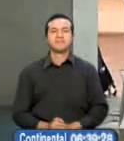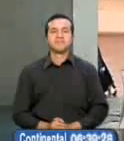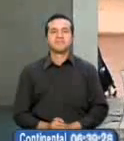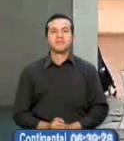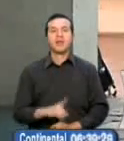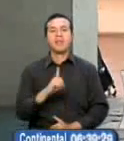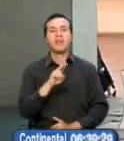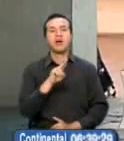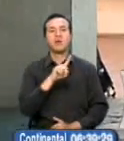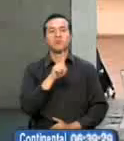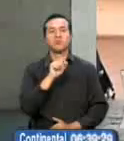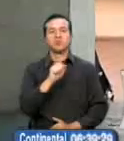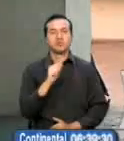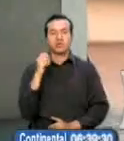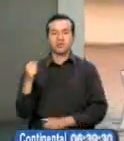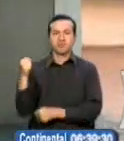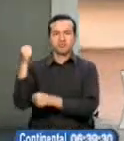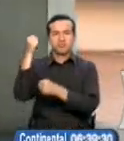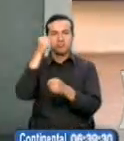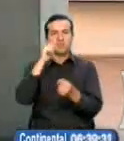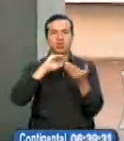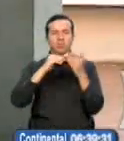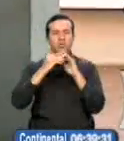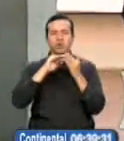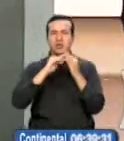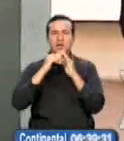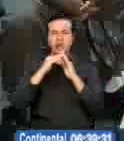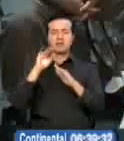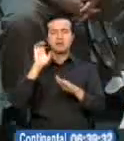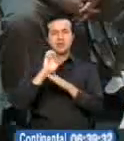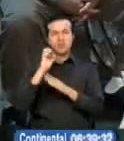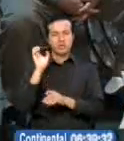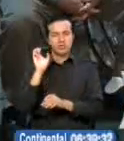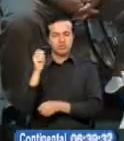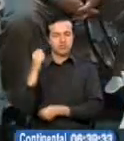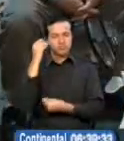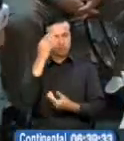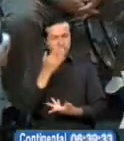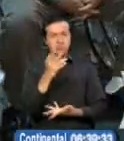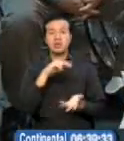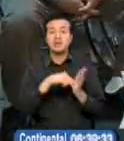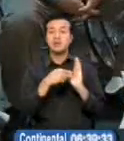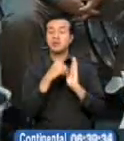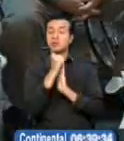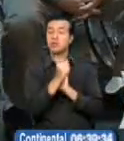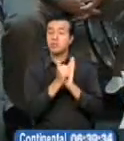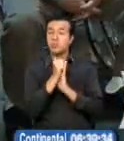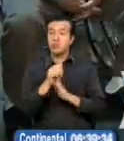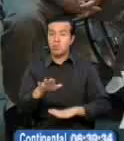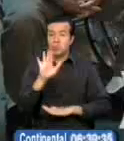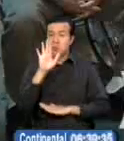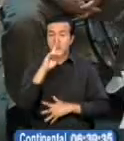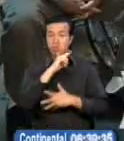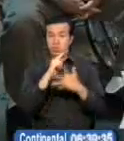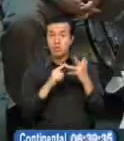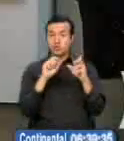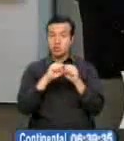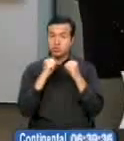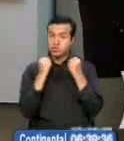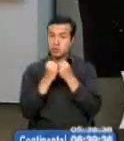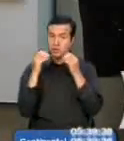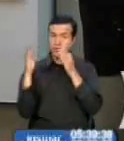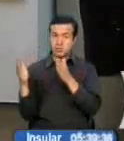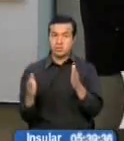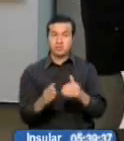Dausá recibió un bastón de mando de las comunidades ancestrales ecuatorianas como símbolo del compromiso con los principios socialistas. Que